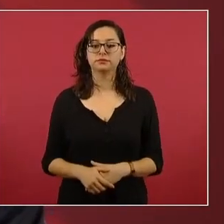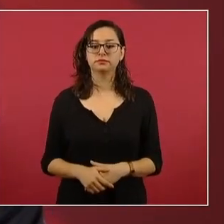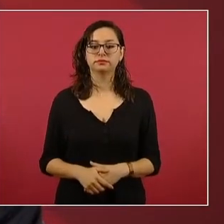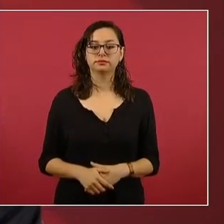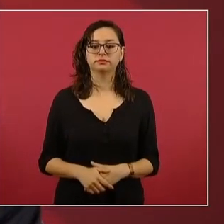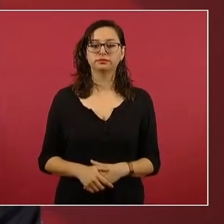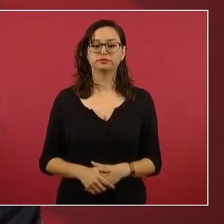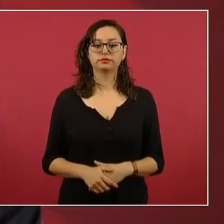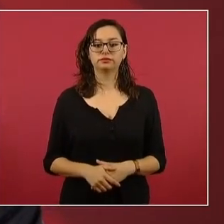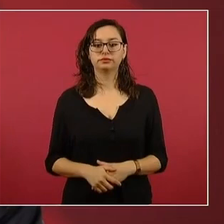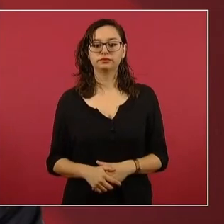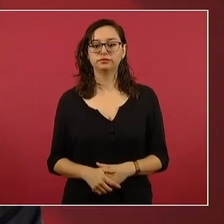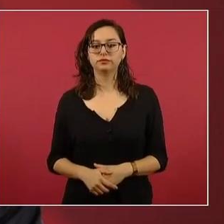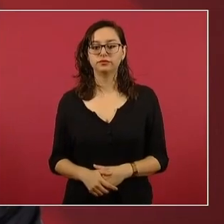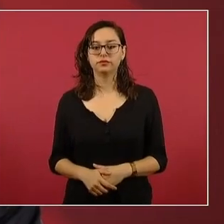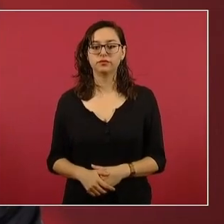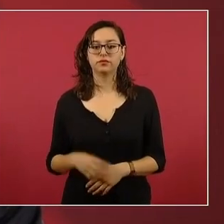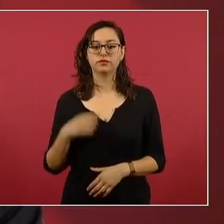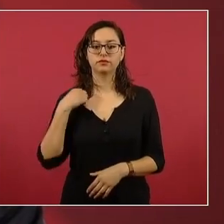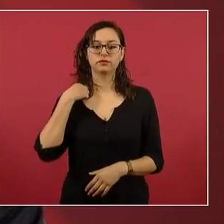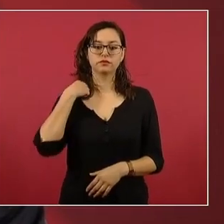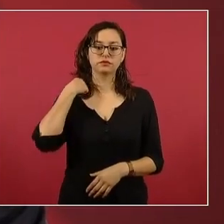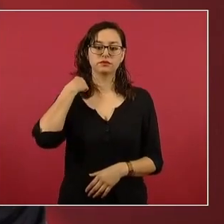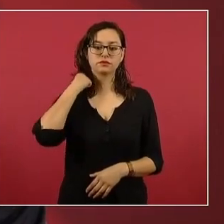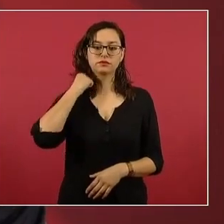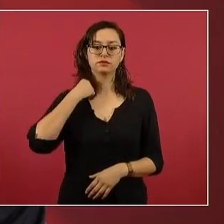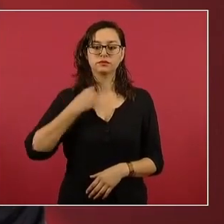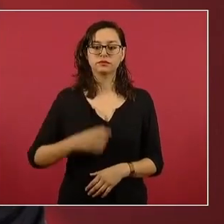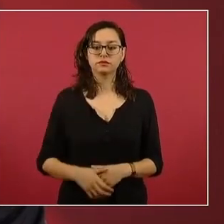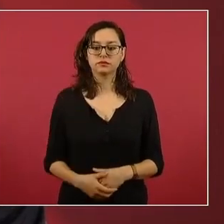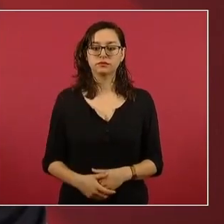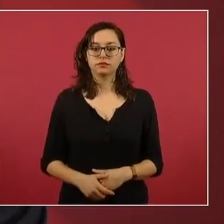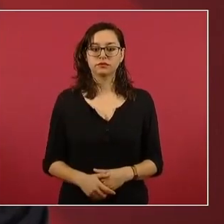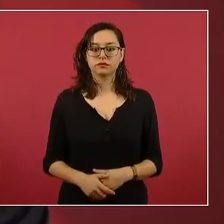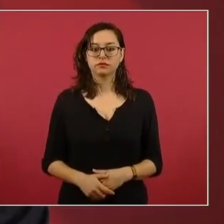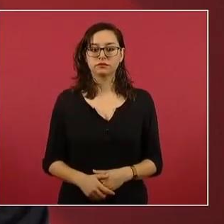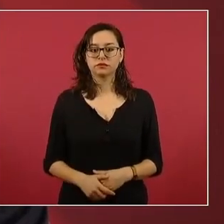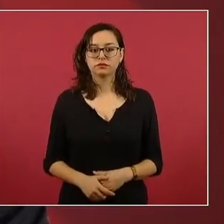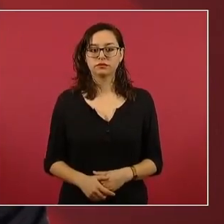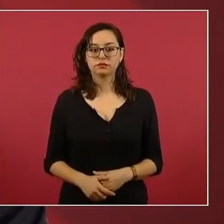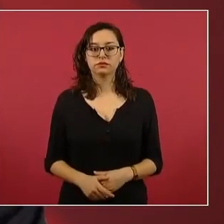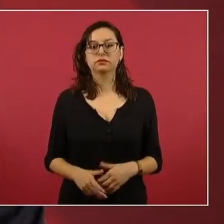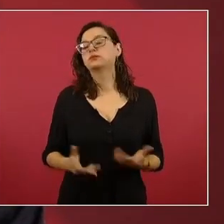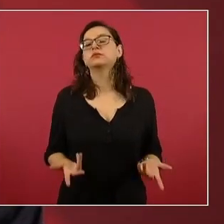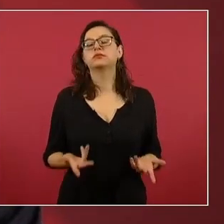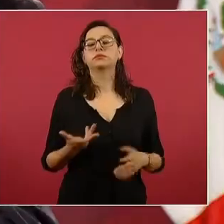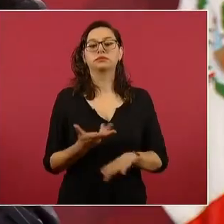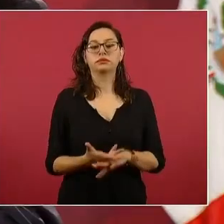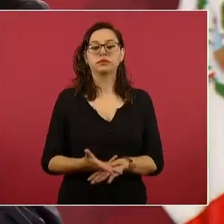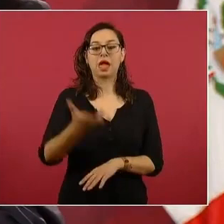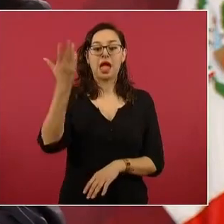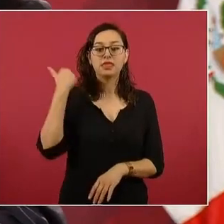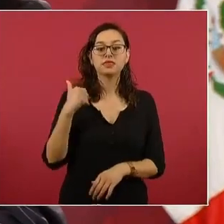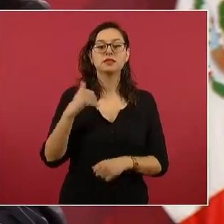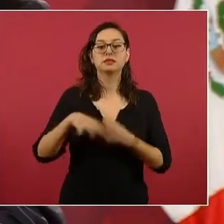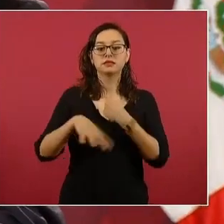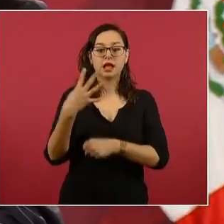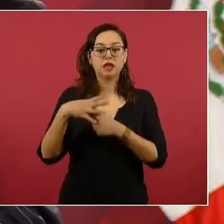migrante. Cuando la detuvieron no hablaba bien el castellano.